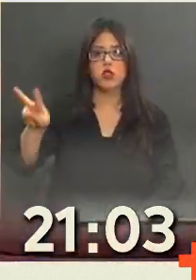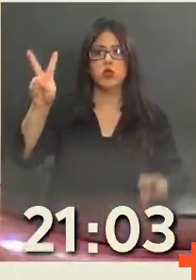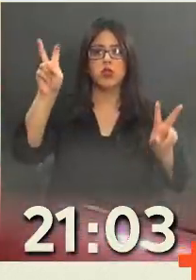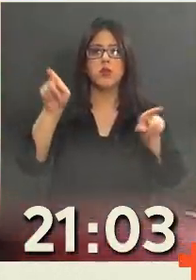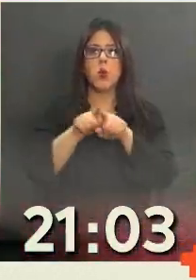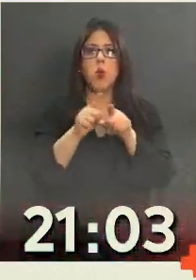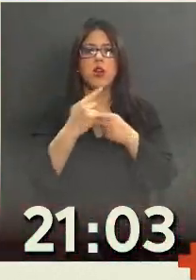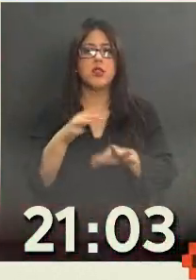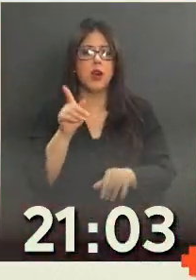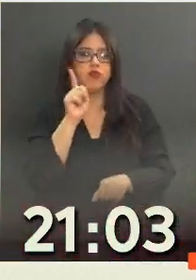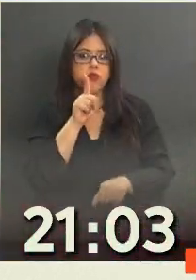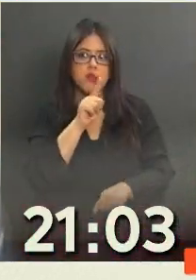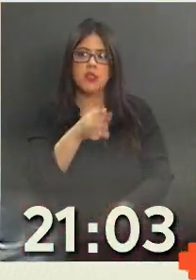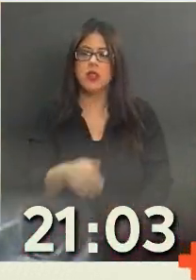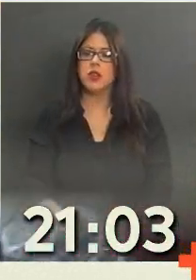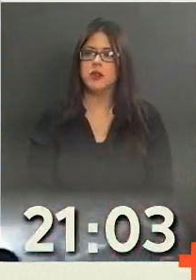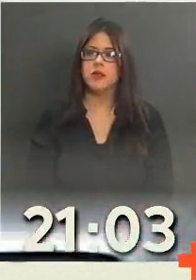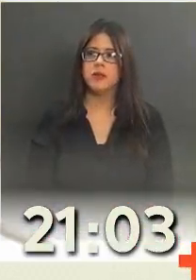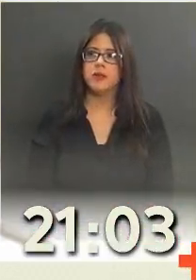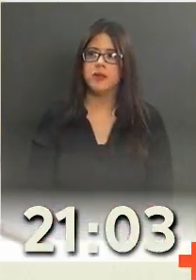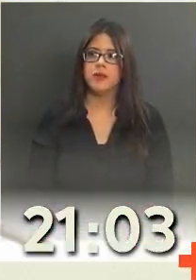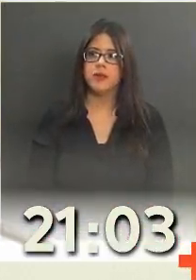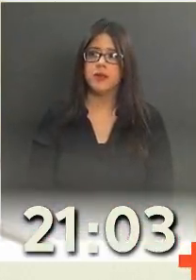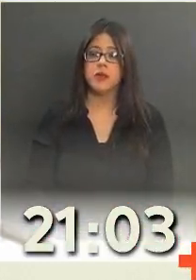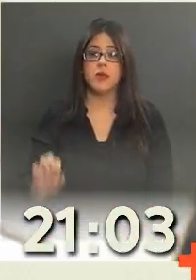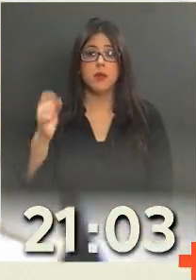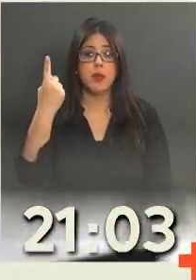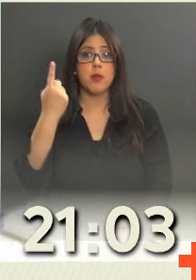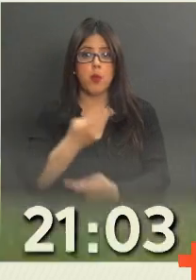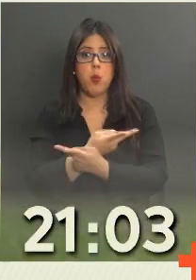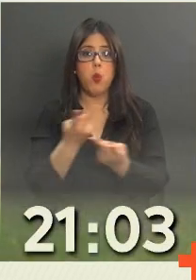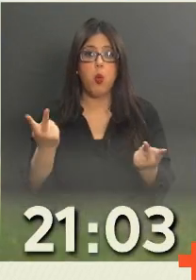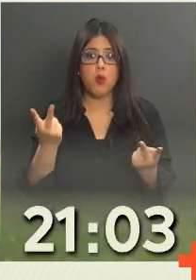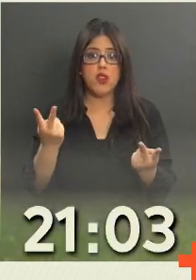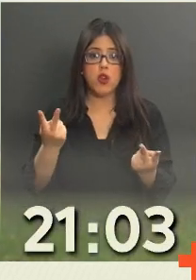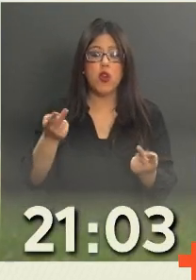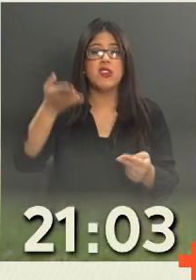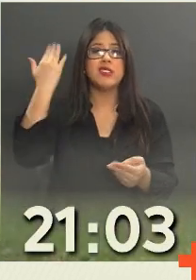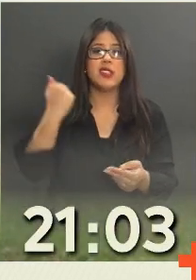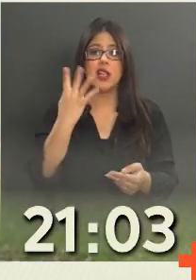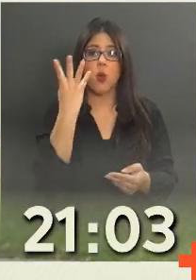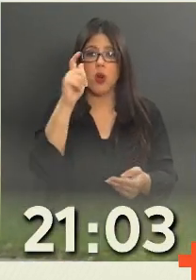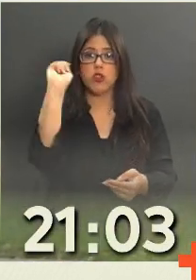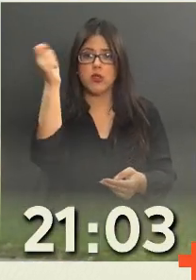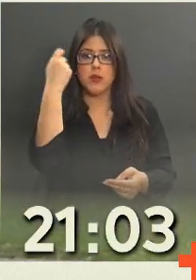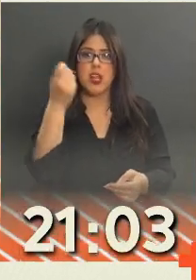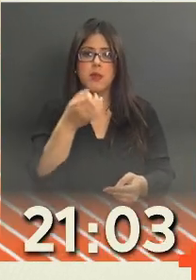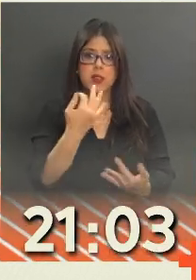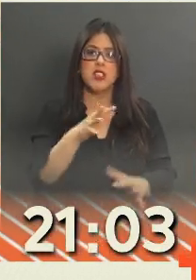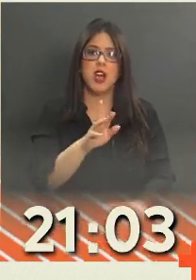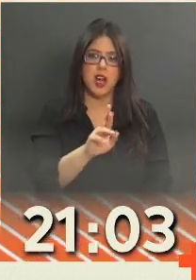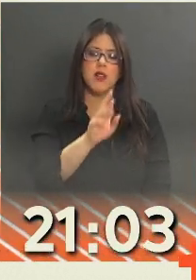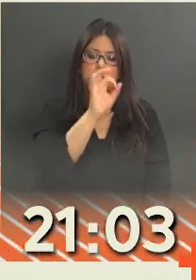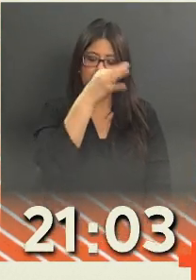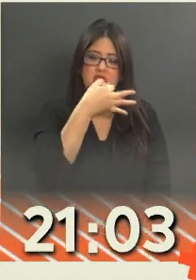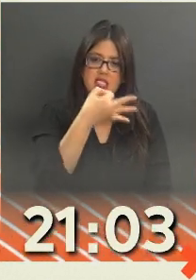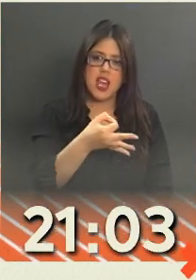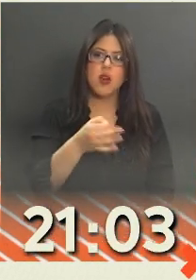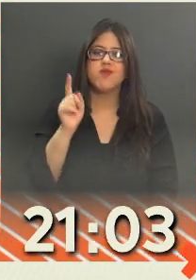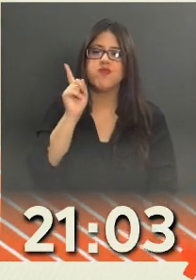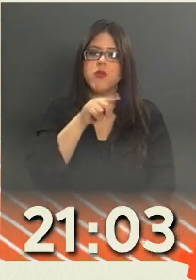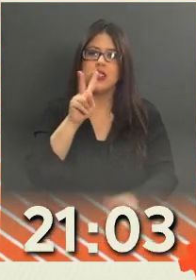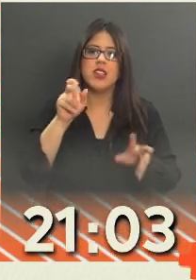perjurio. ¡Rodrigo! Su primera aparición pública desde que el 4 de septiembre reconoció haber mentido sobre el cáncer que decía